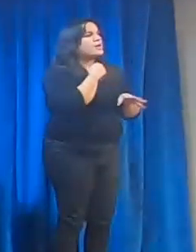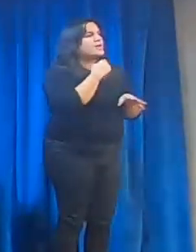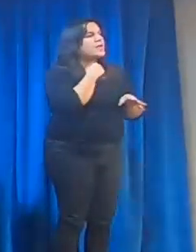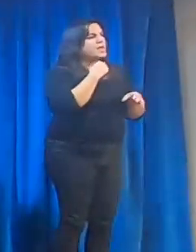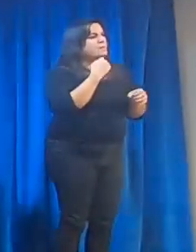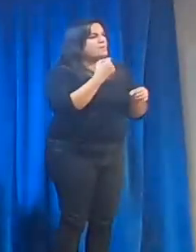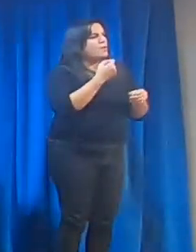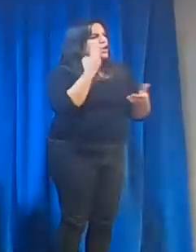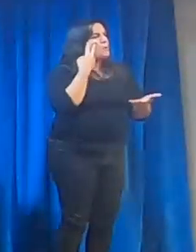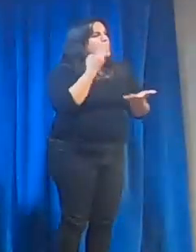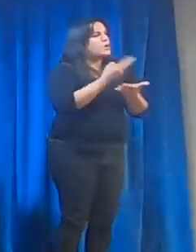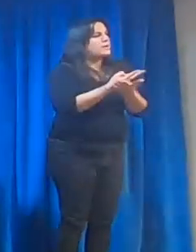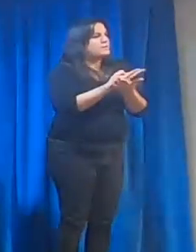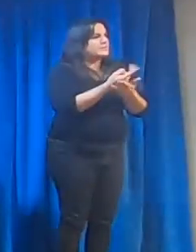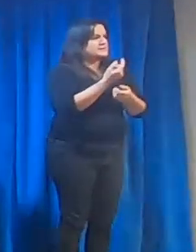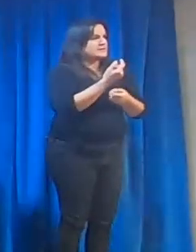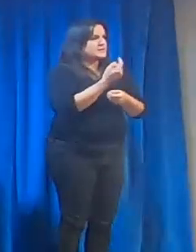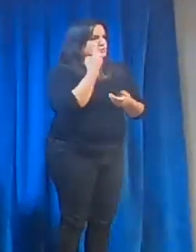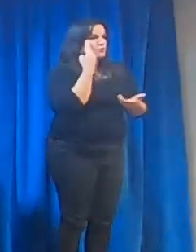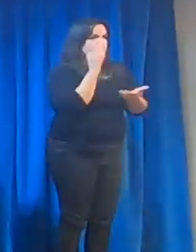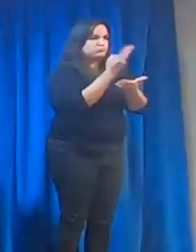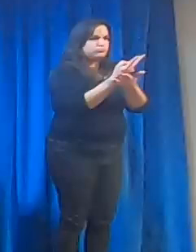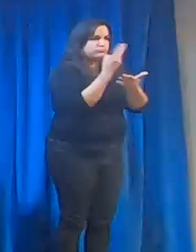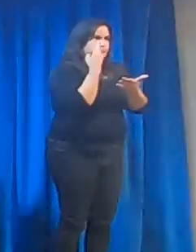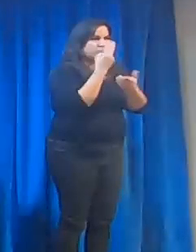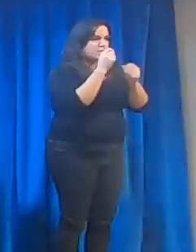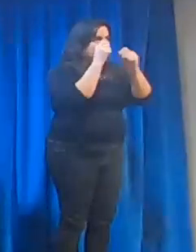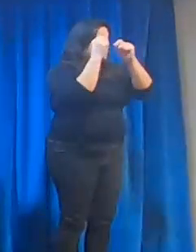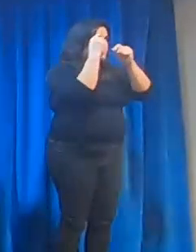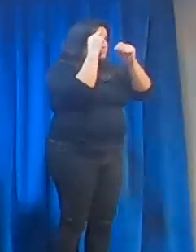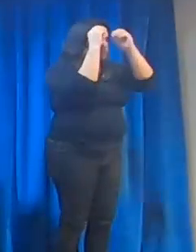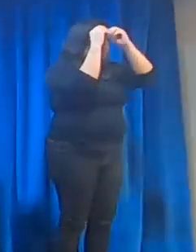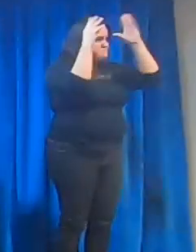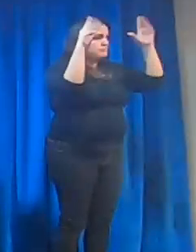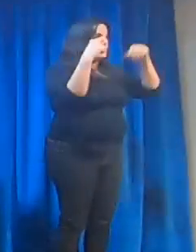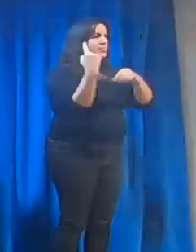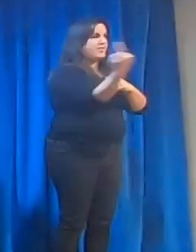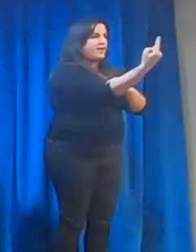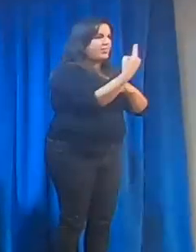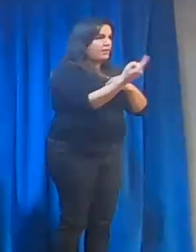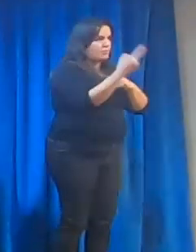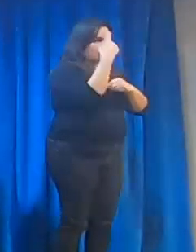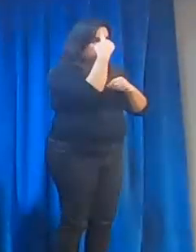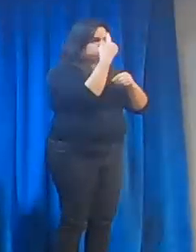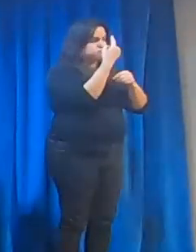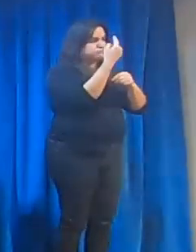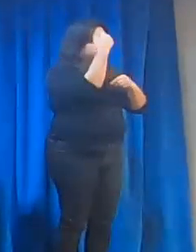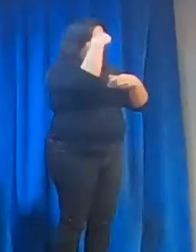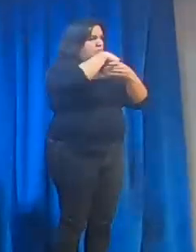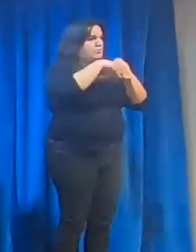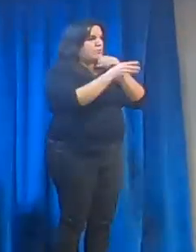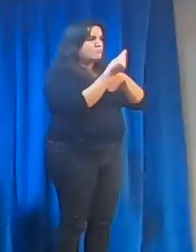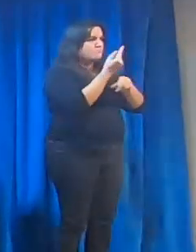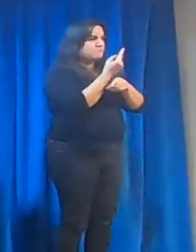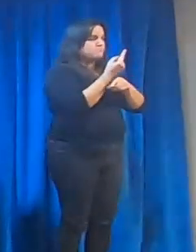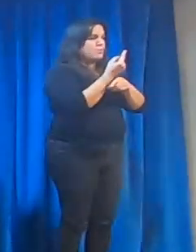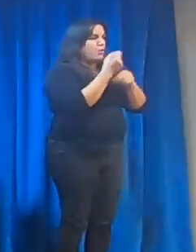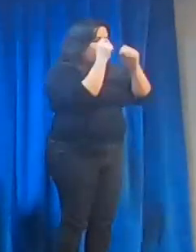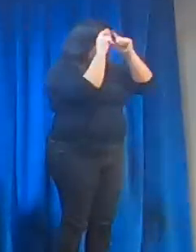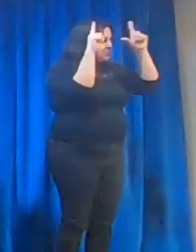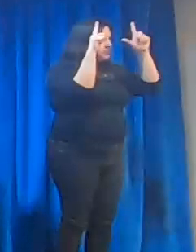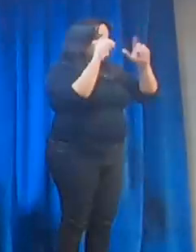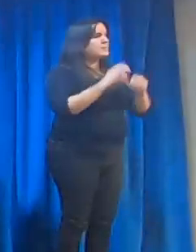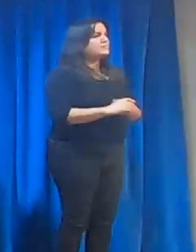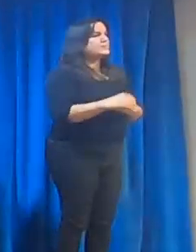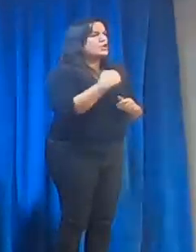representación interna de cada uno de ellos. Yo trabajo con grupos de pocos chicos. Puedo